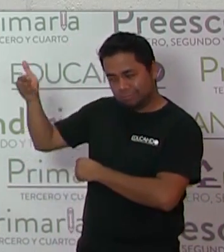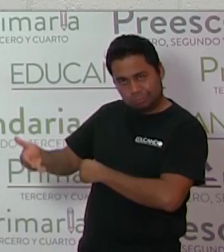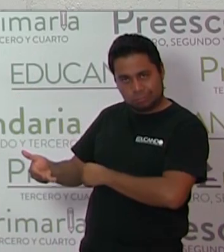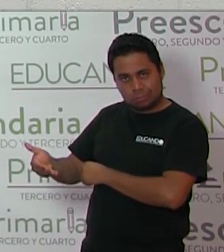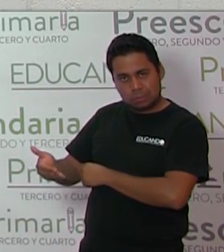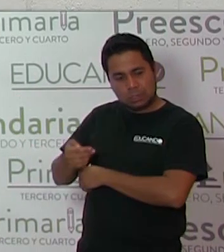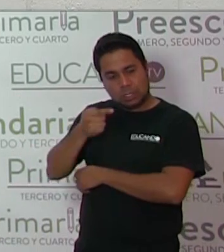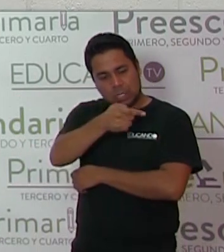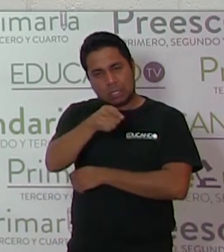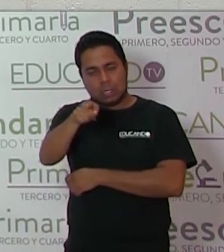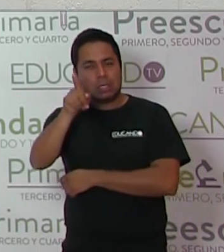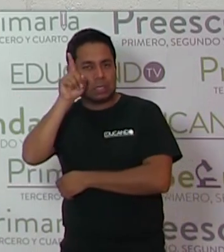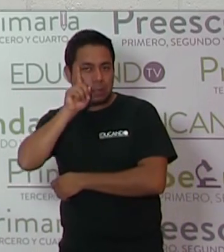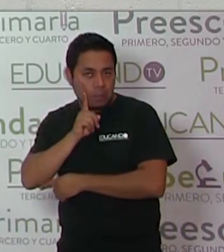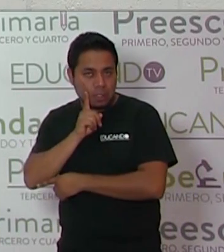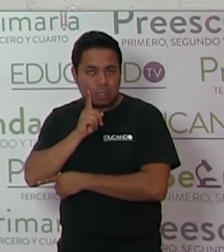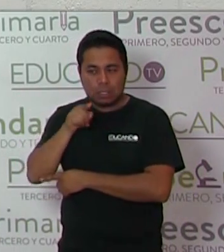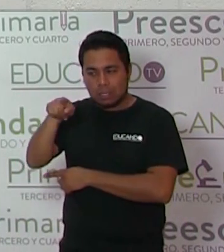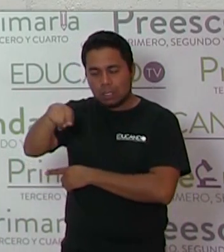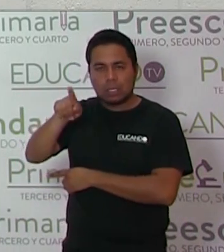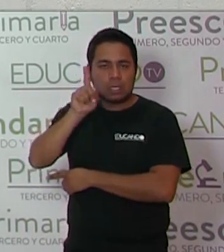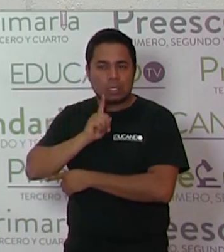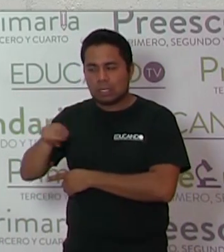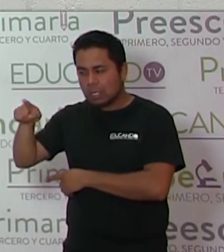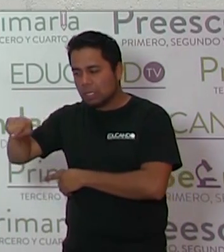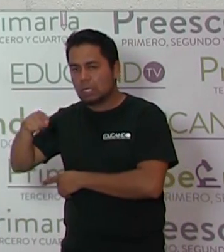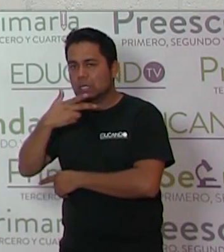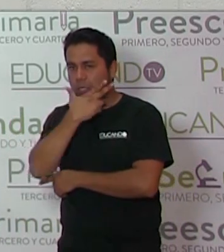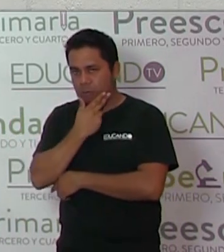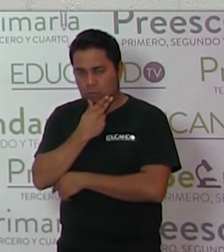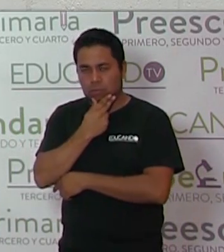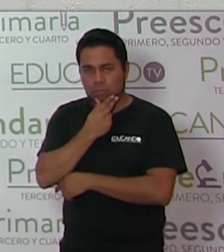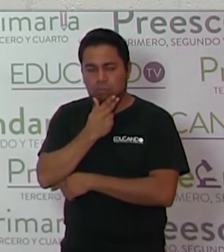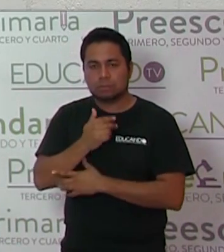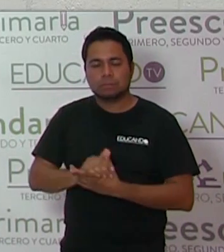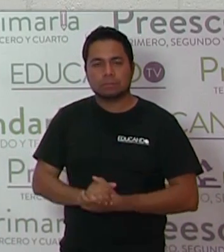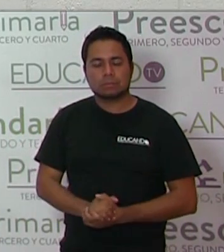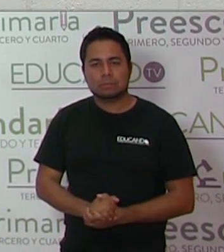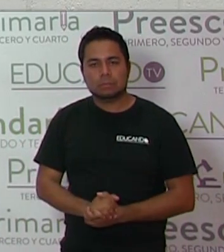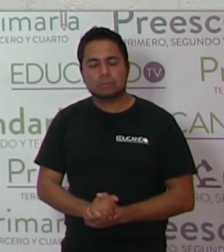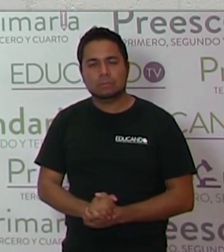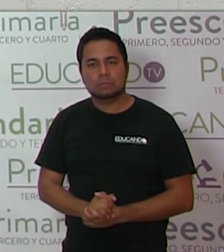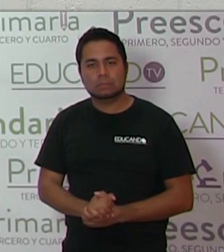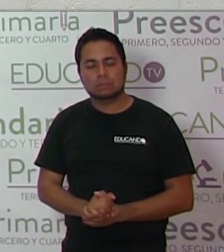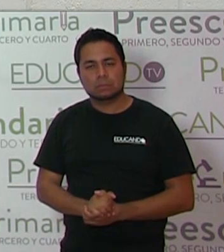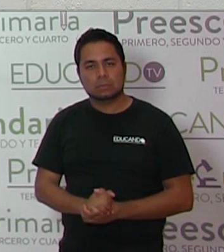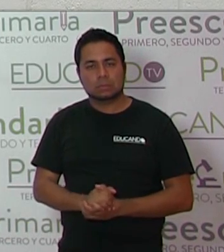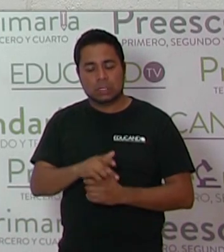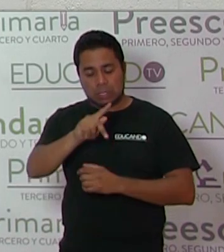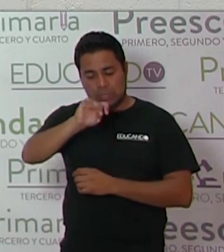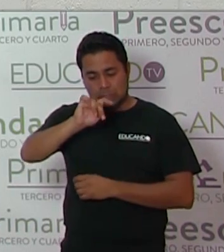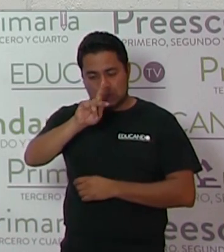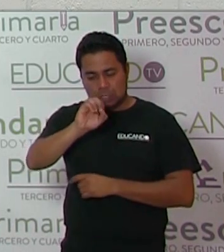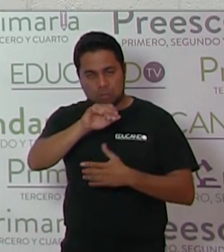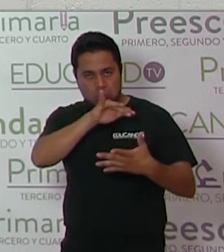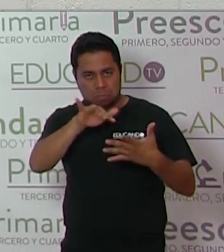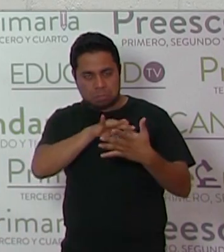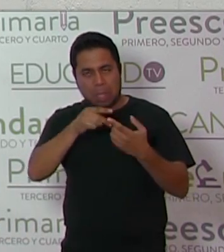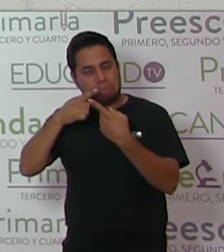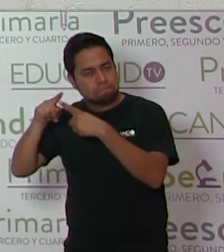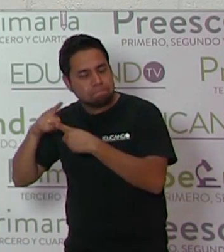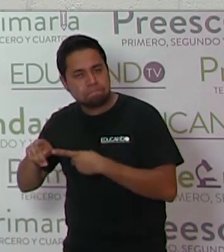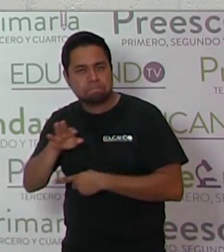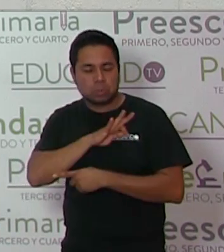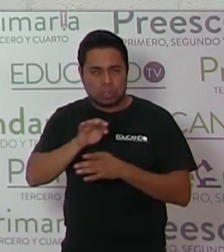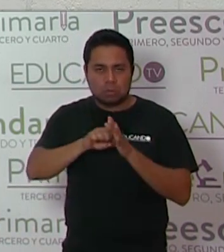acá, él, ella, ellas o ellos. Y que el tipo de texto puede